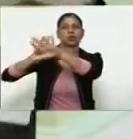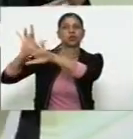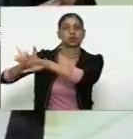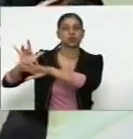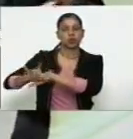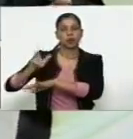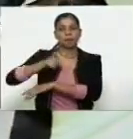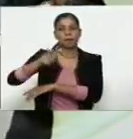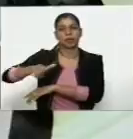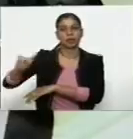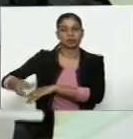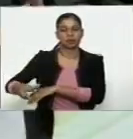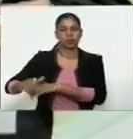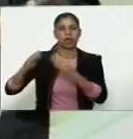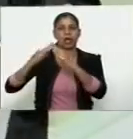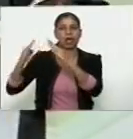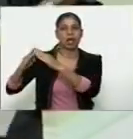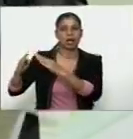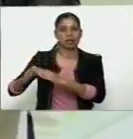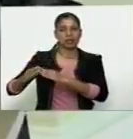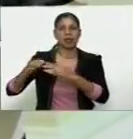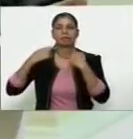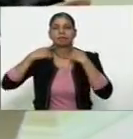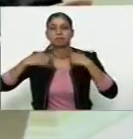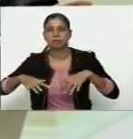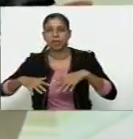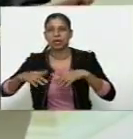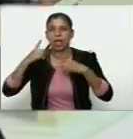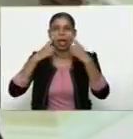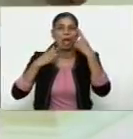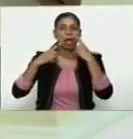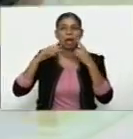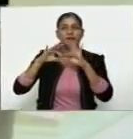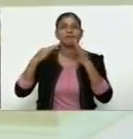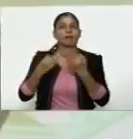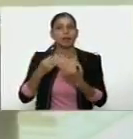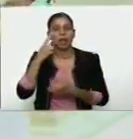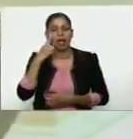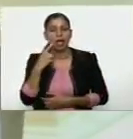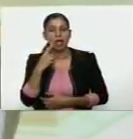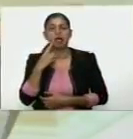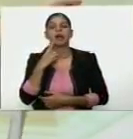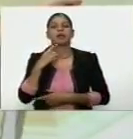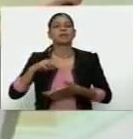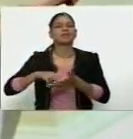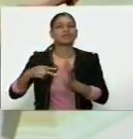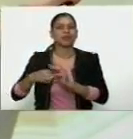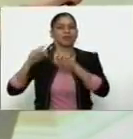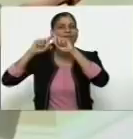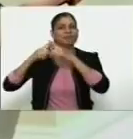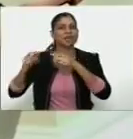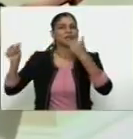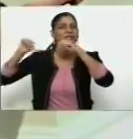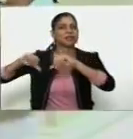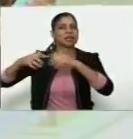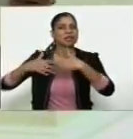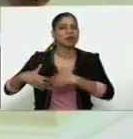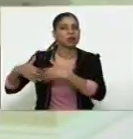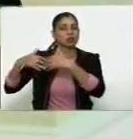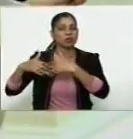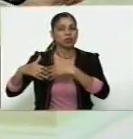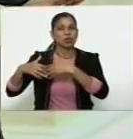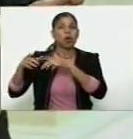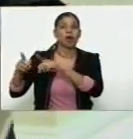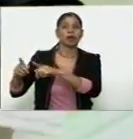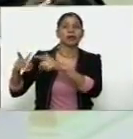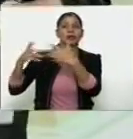le quitó las viviendas a miles de personas con la burbuja inmobiliaria. Una